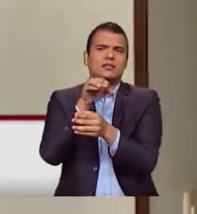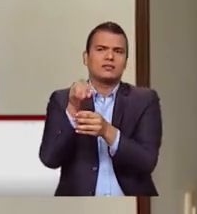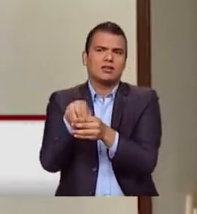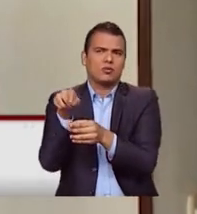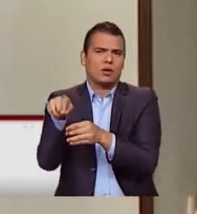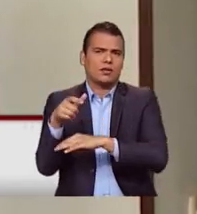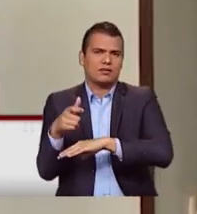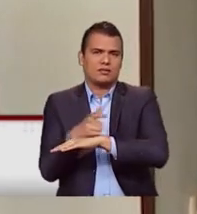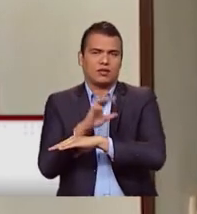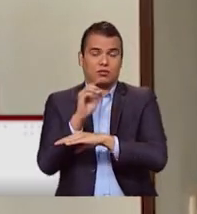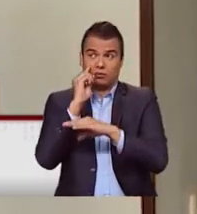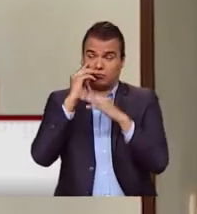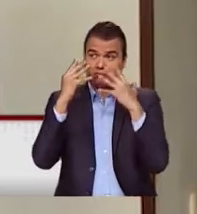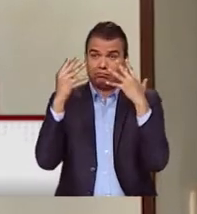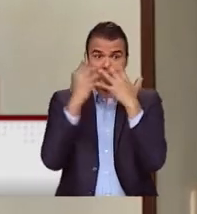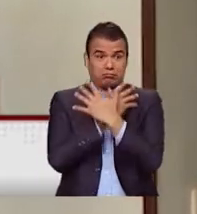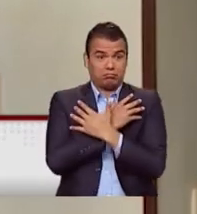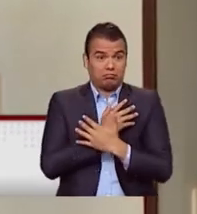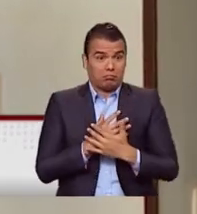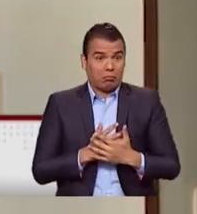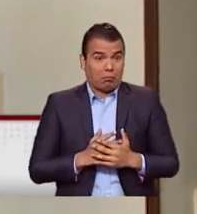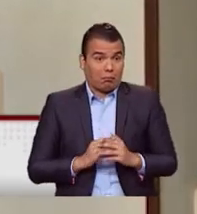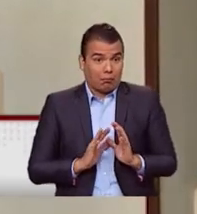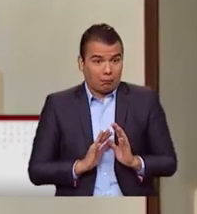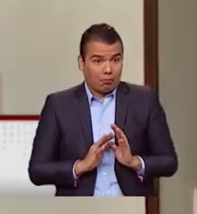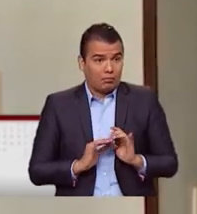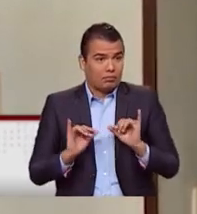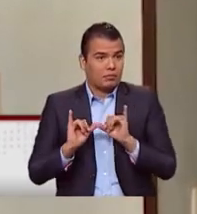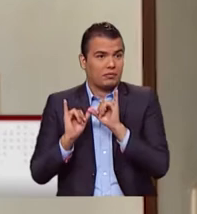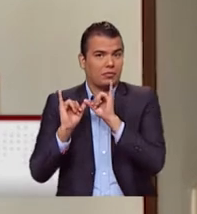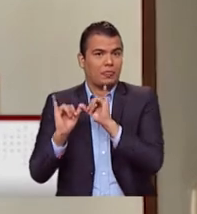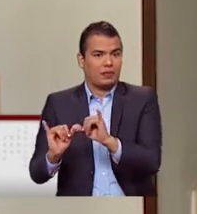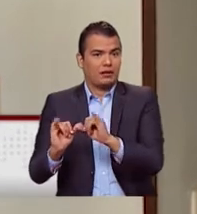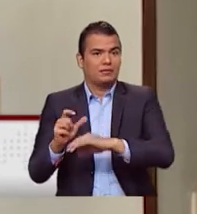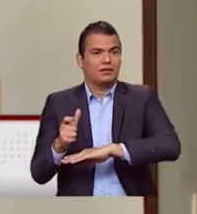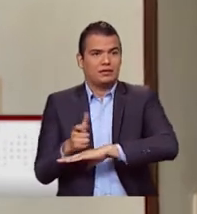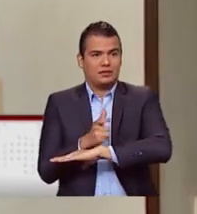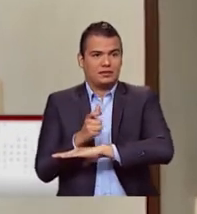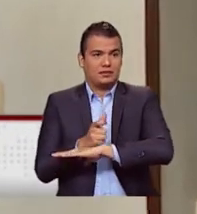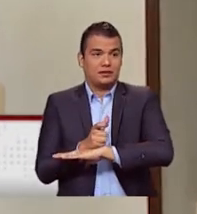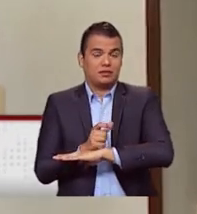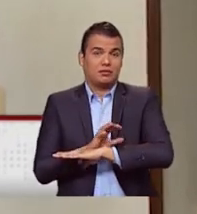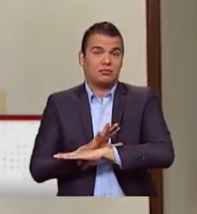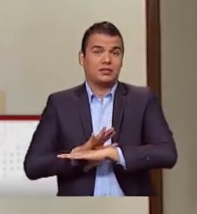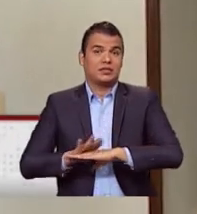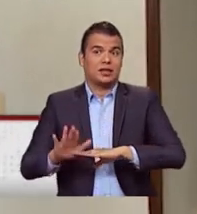dejó sorprendido a la parte directiva de quedarse, de estar allá.